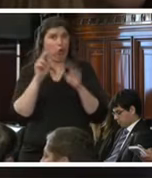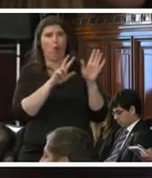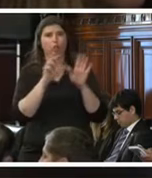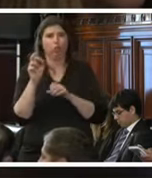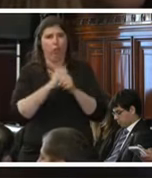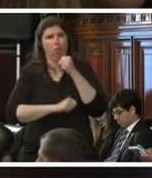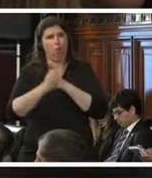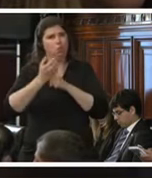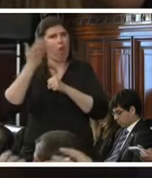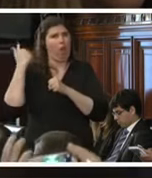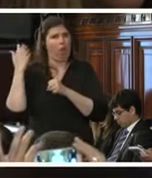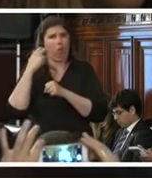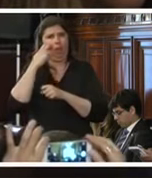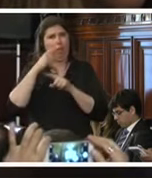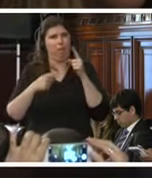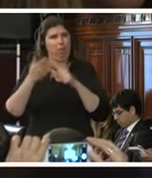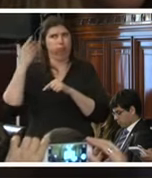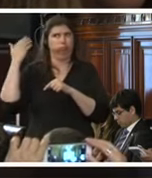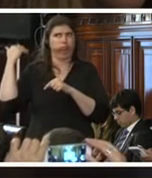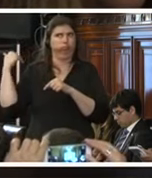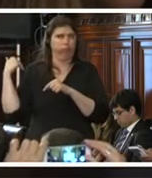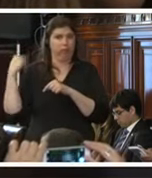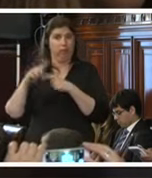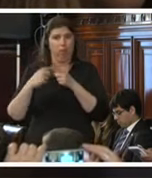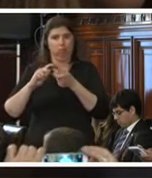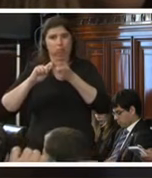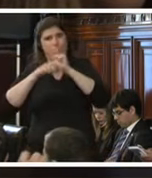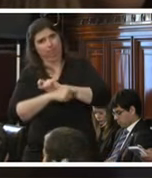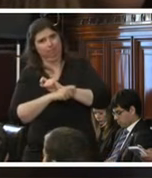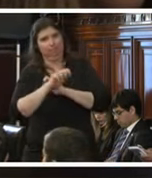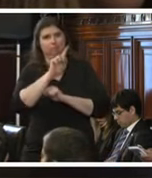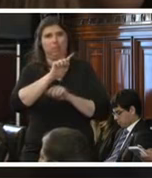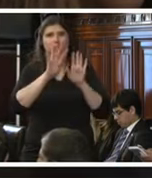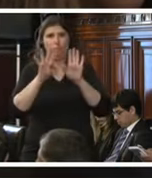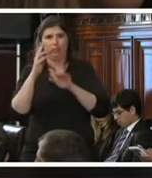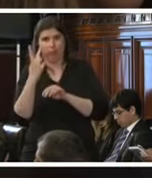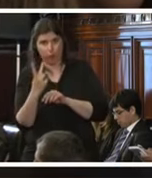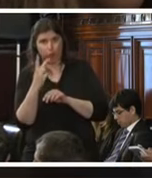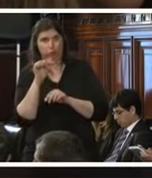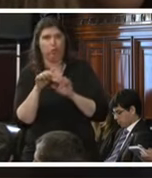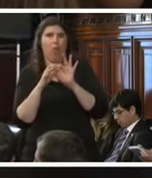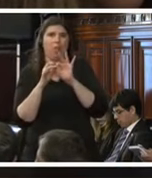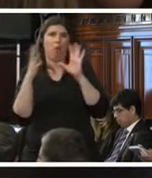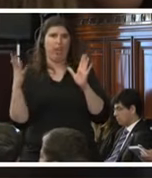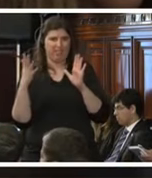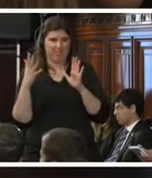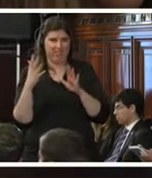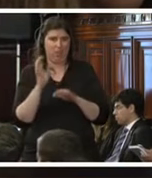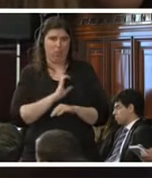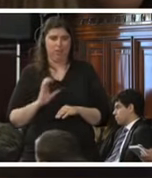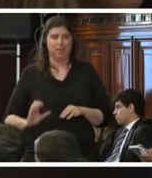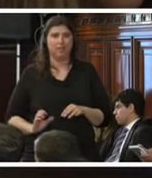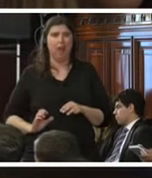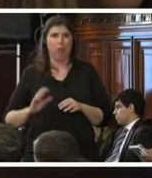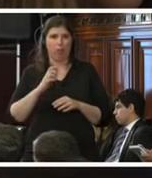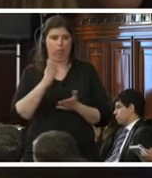la Edad Media y lo concluimos en 1992, el régimen democrático de Estado Social de Derecho